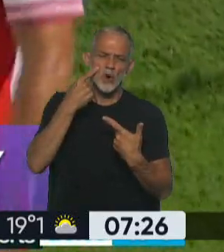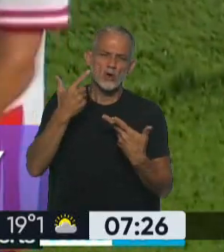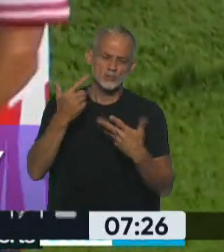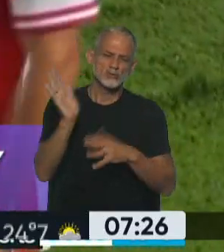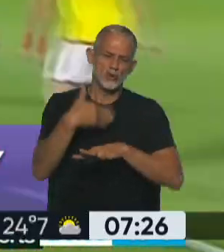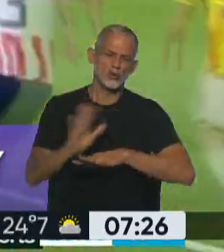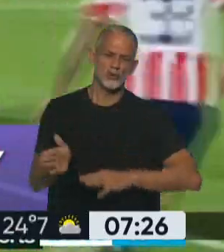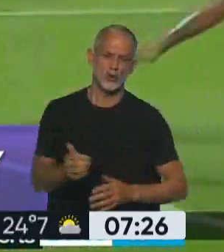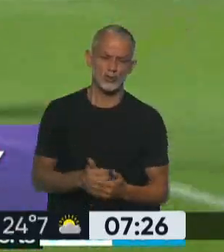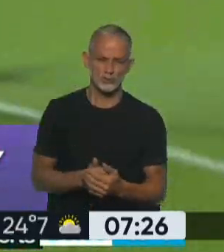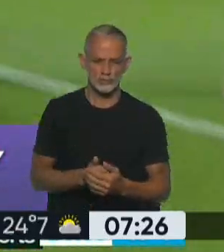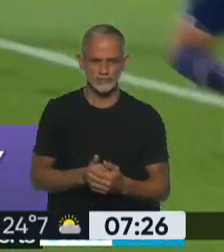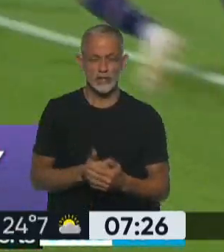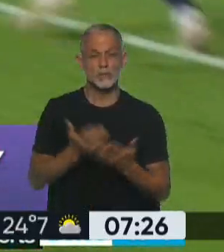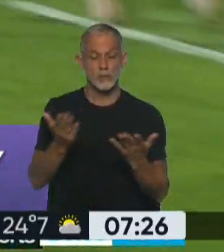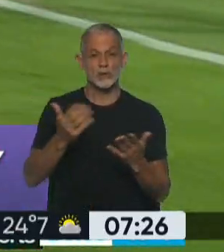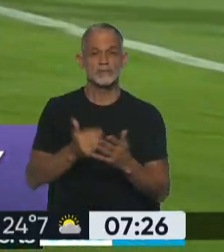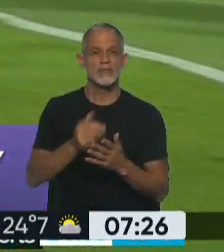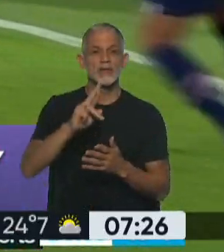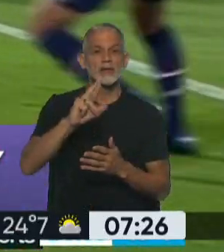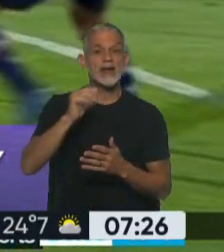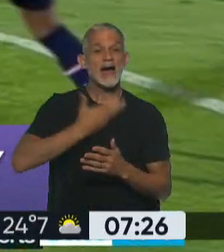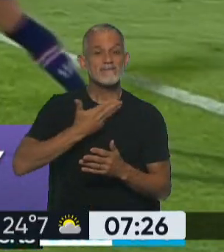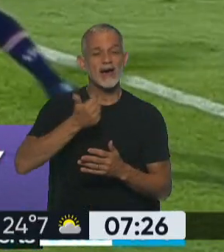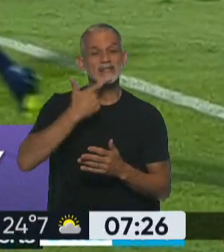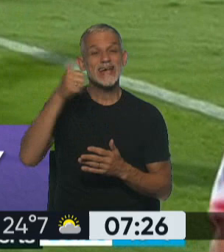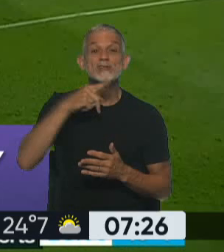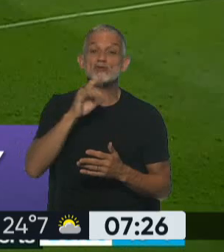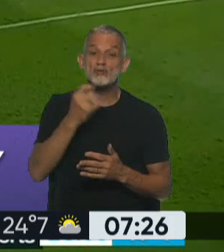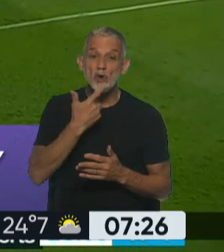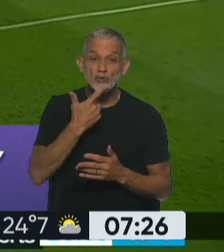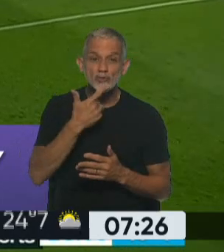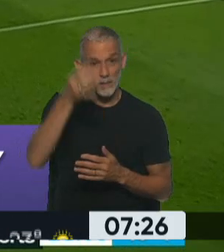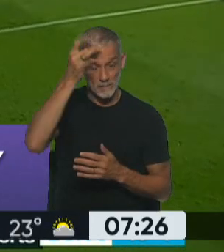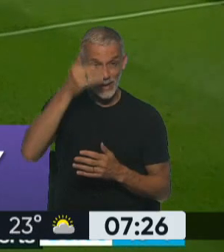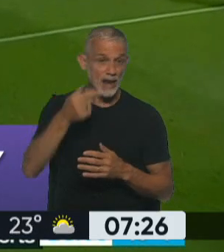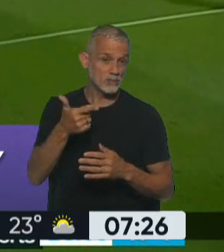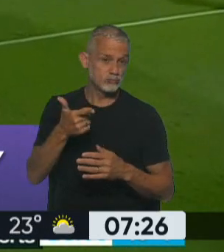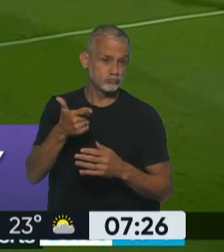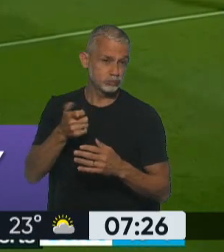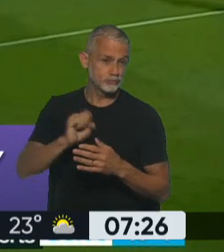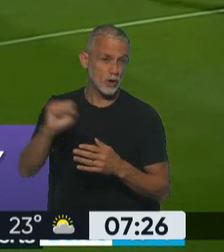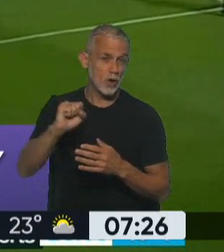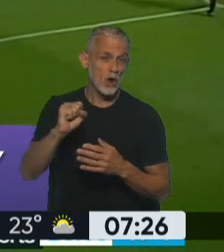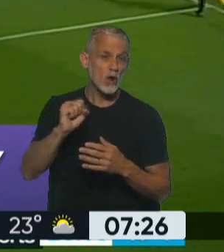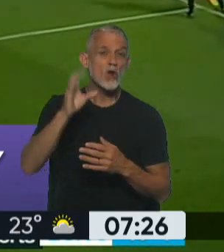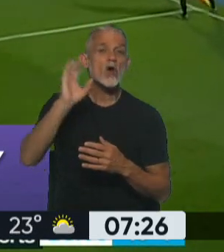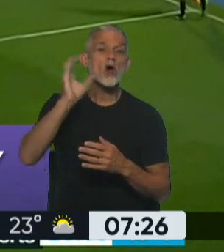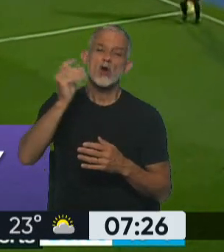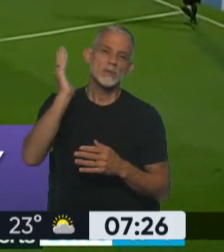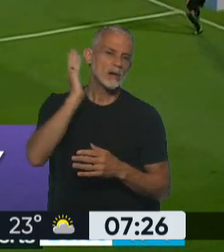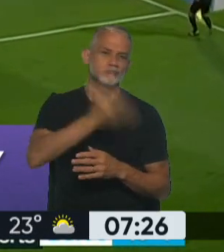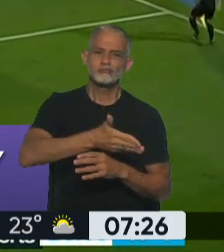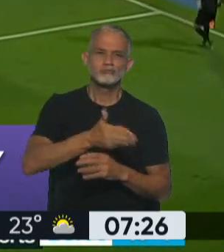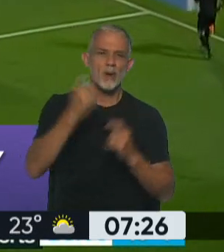todos. Miren esa dupla tremenda, ¿no? Bueno, Rafa Santos Borré va a estar marcando de penal la victoria de Colombia